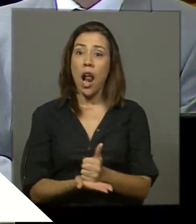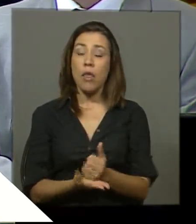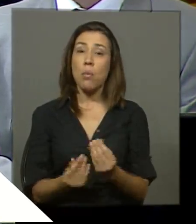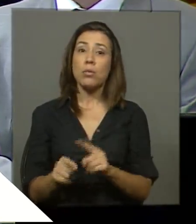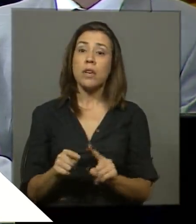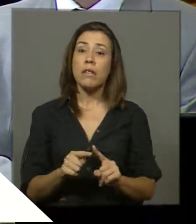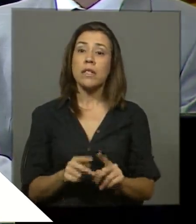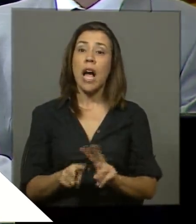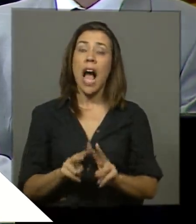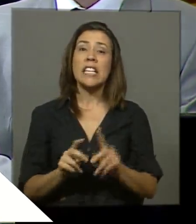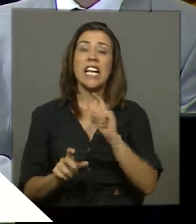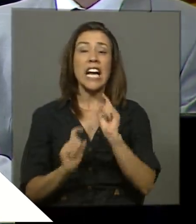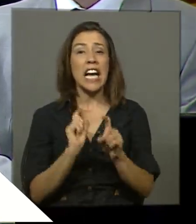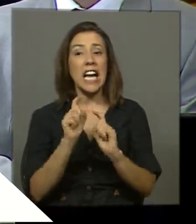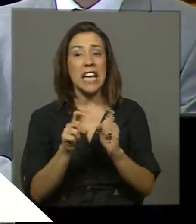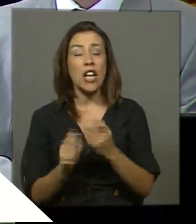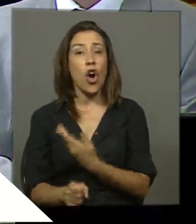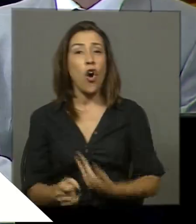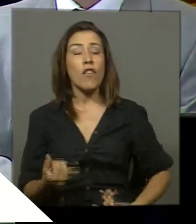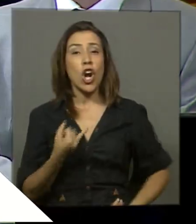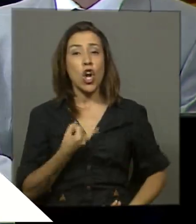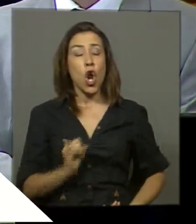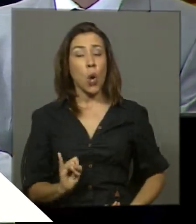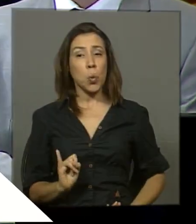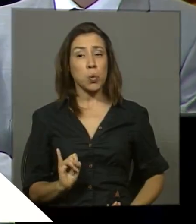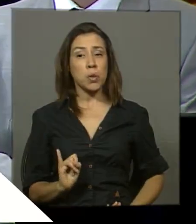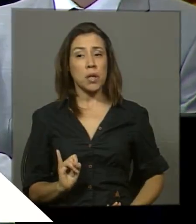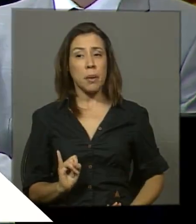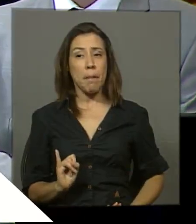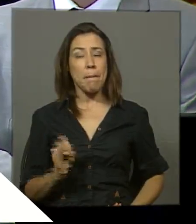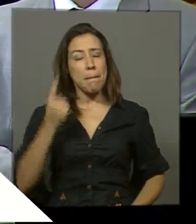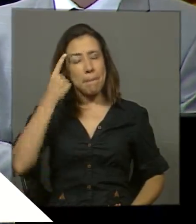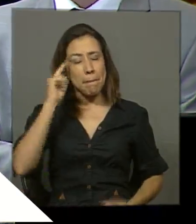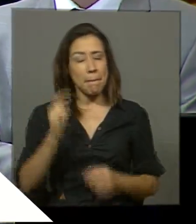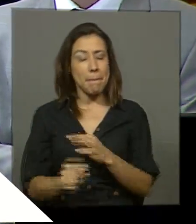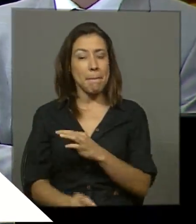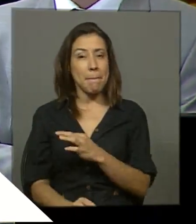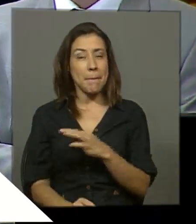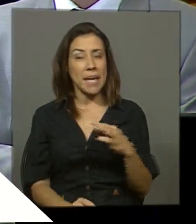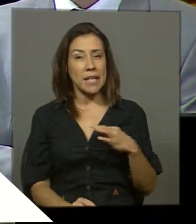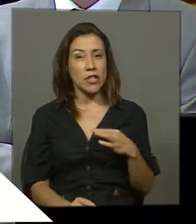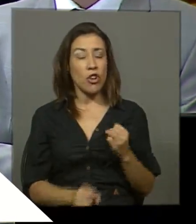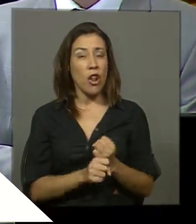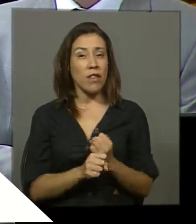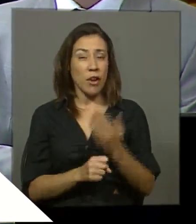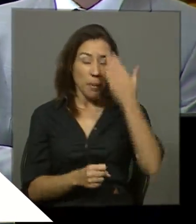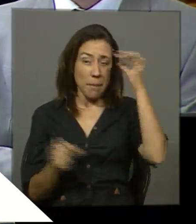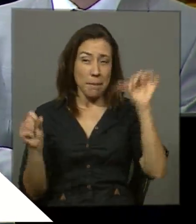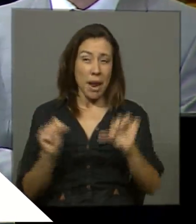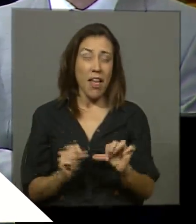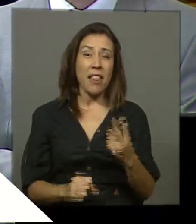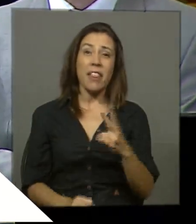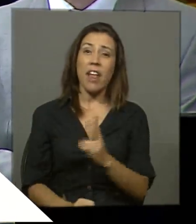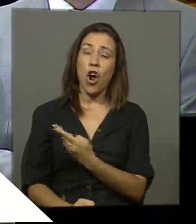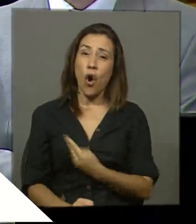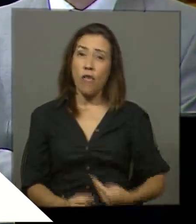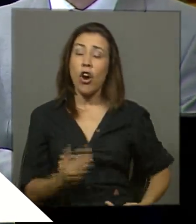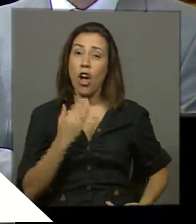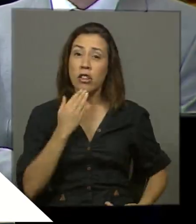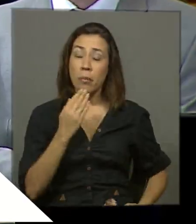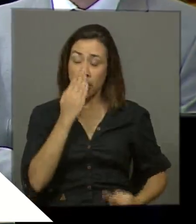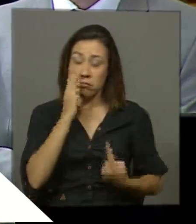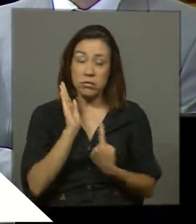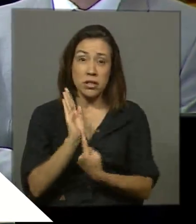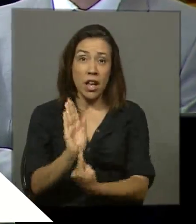muchas veces realizan críticas y que al gobierno no le gustan ministro pero ministro la inoperancia del gobierno también se ve